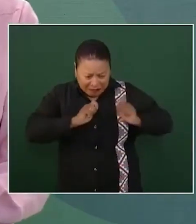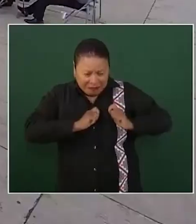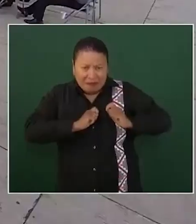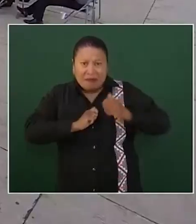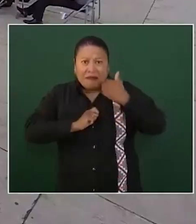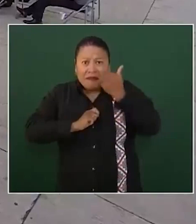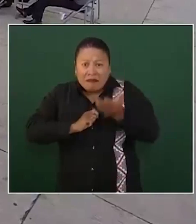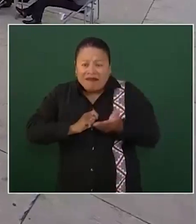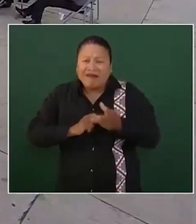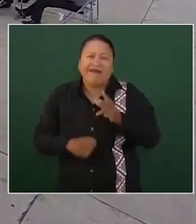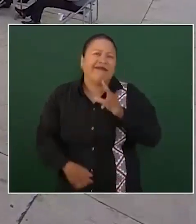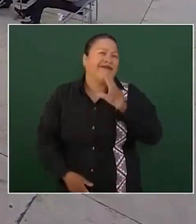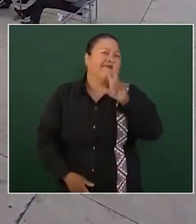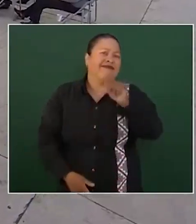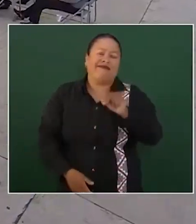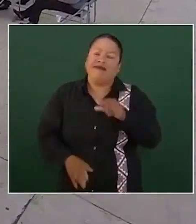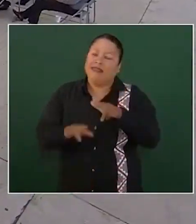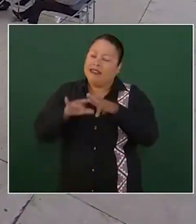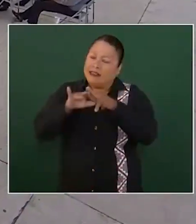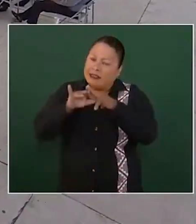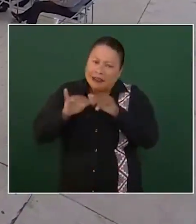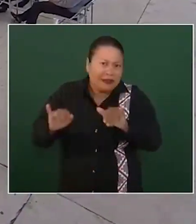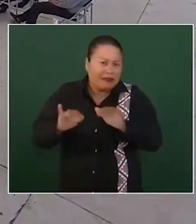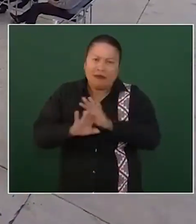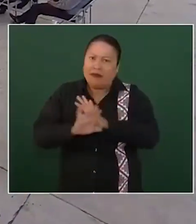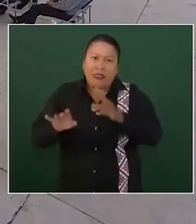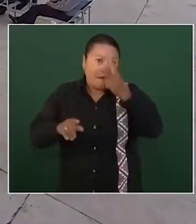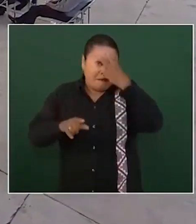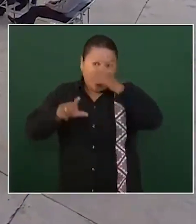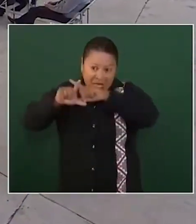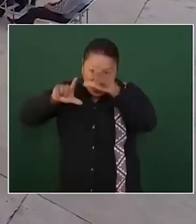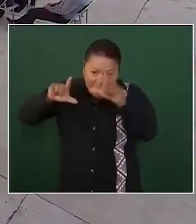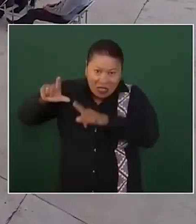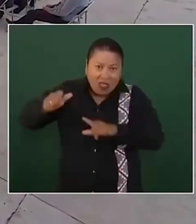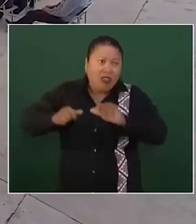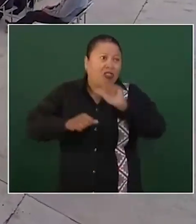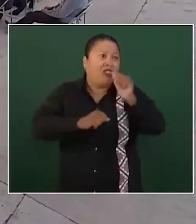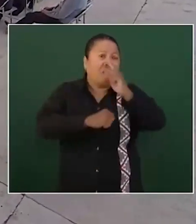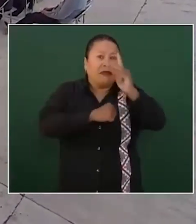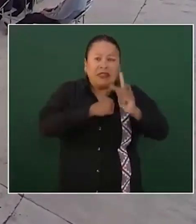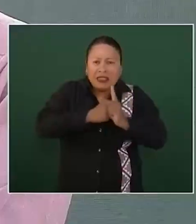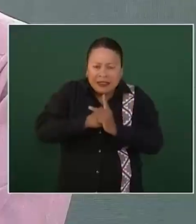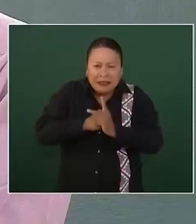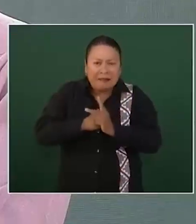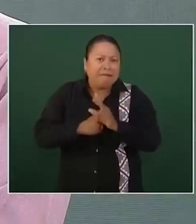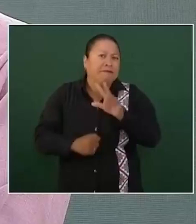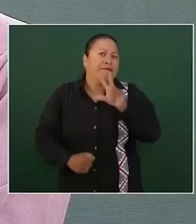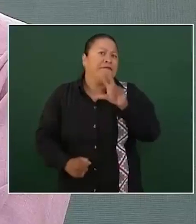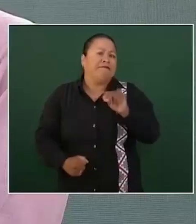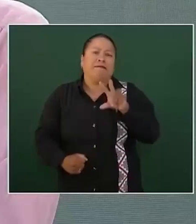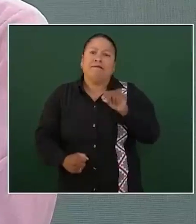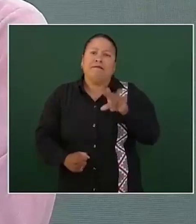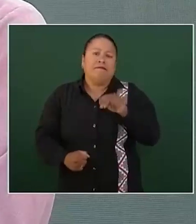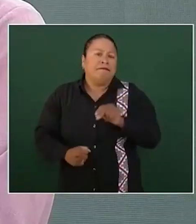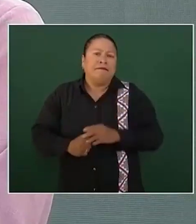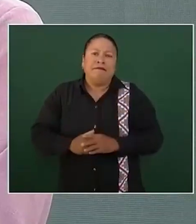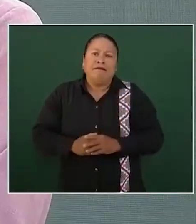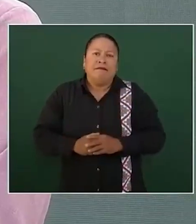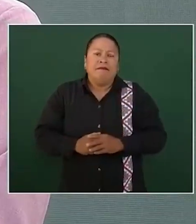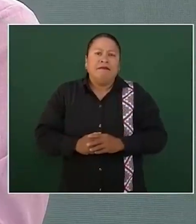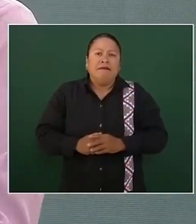de ningún tipo, ni en México, ni en el extranjero. ni